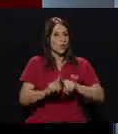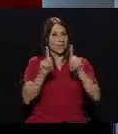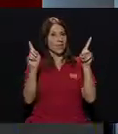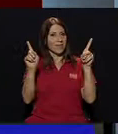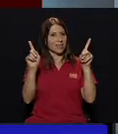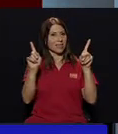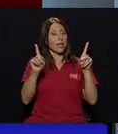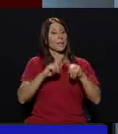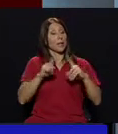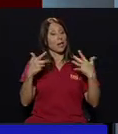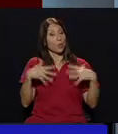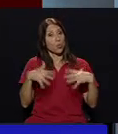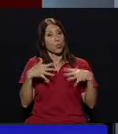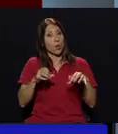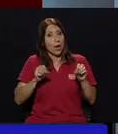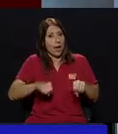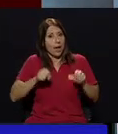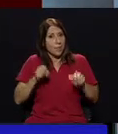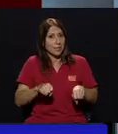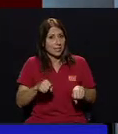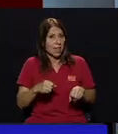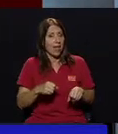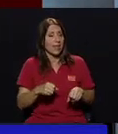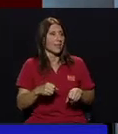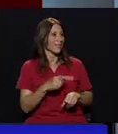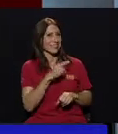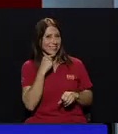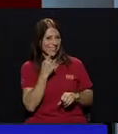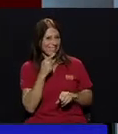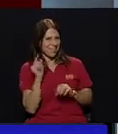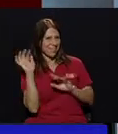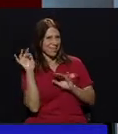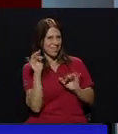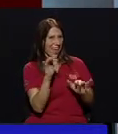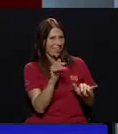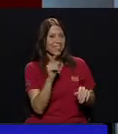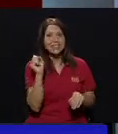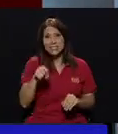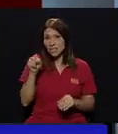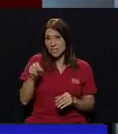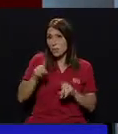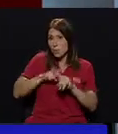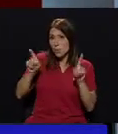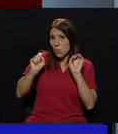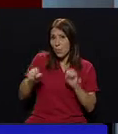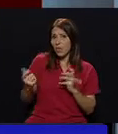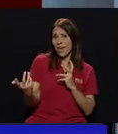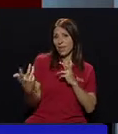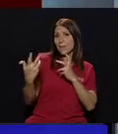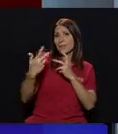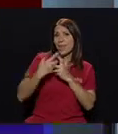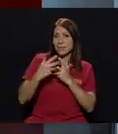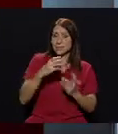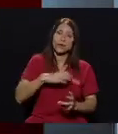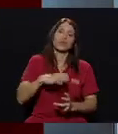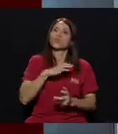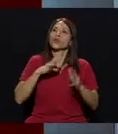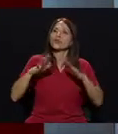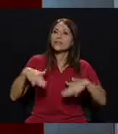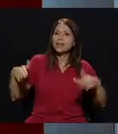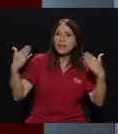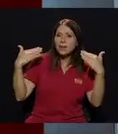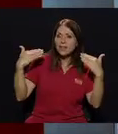capacidad de adaptarse. Es una migrante. Sí, y tiene alta capacidad de adaptarse a diferentes climas y condiciones